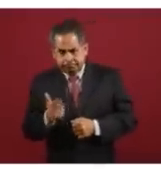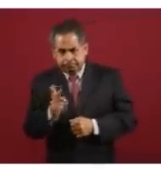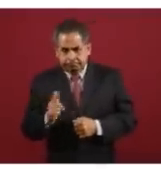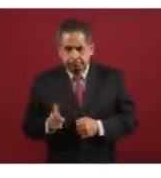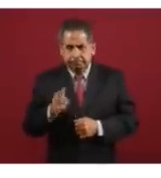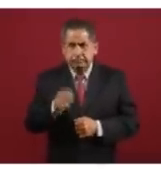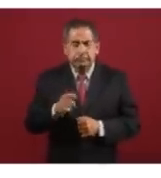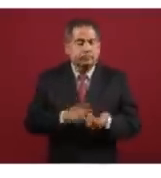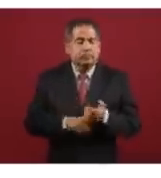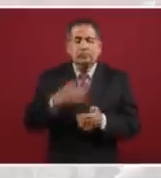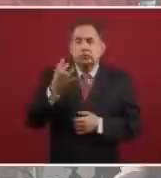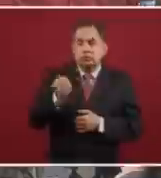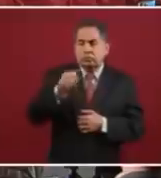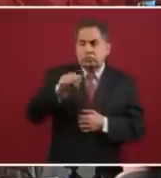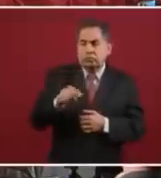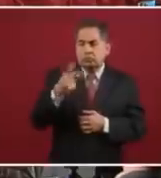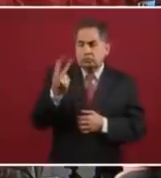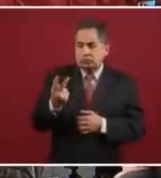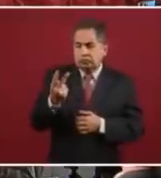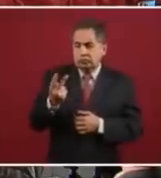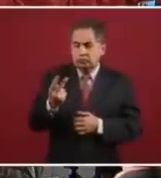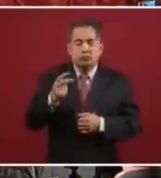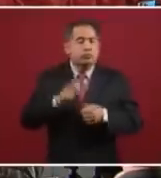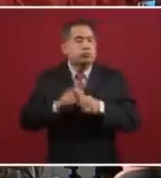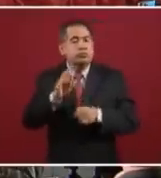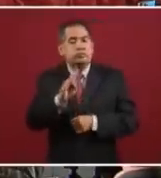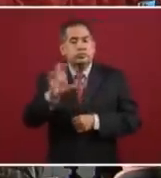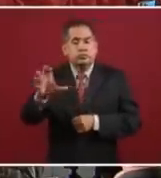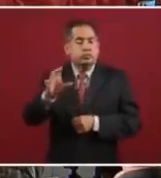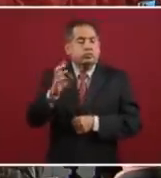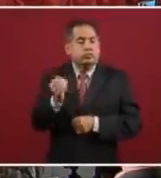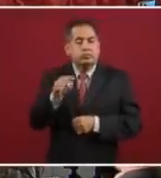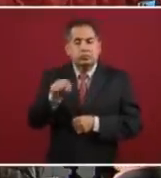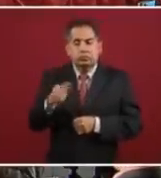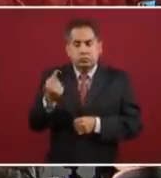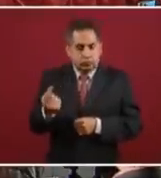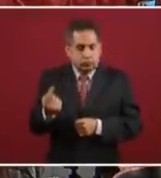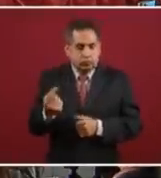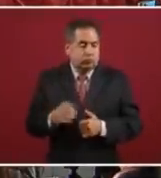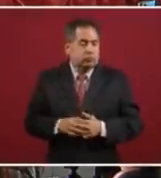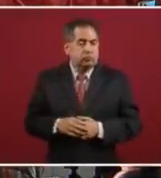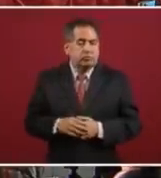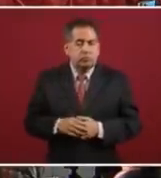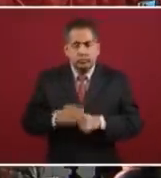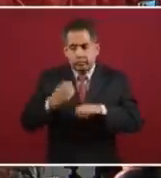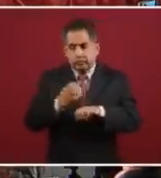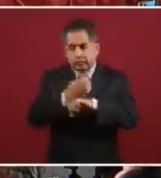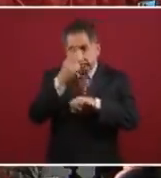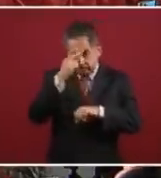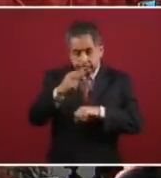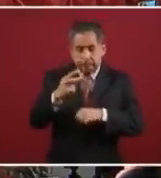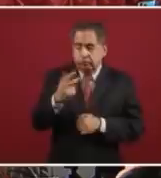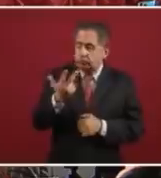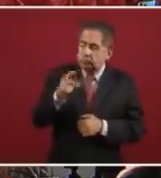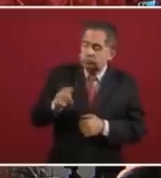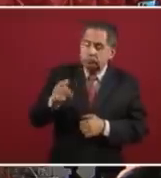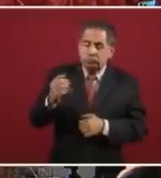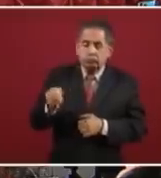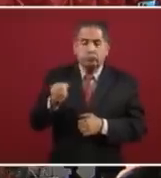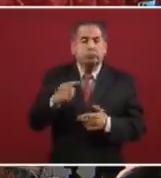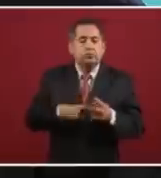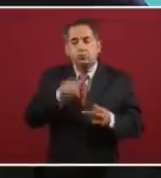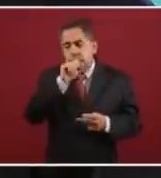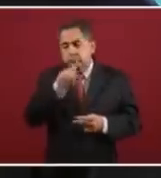comete el 9.2, en Baja California el 9.1, el Estado de México el 8.9,